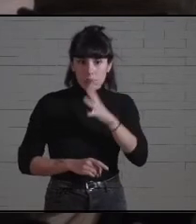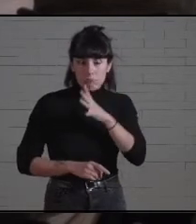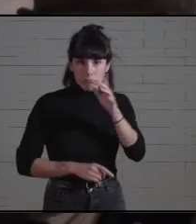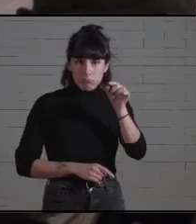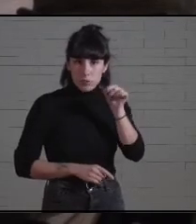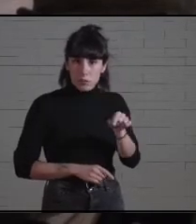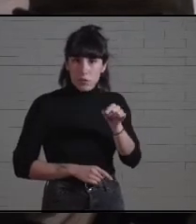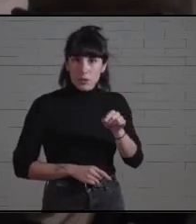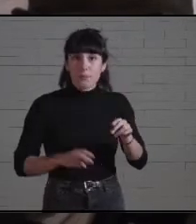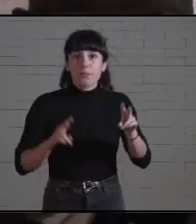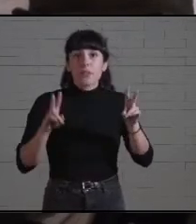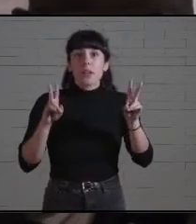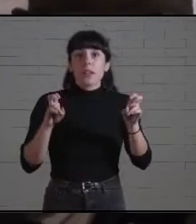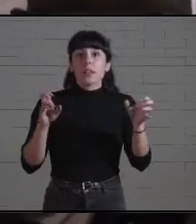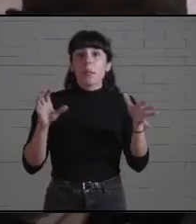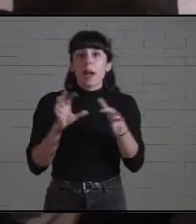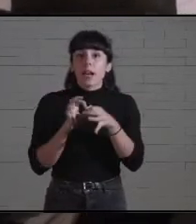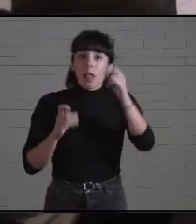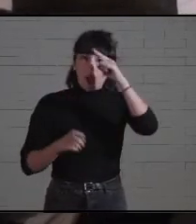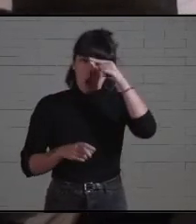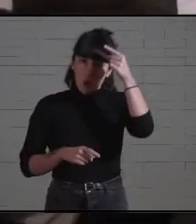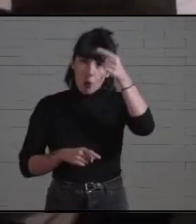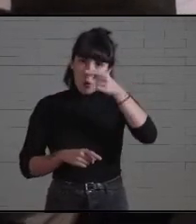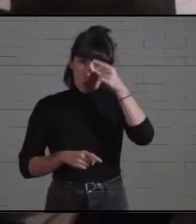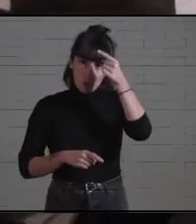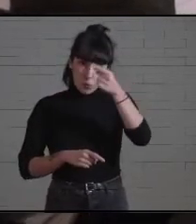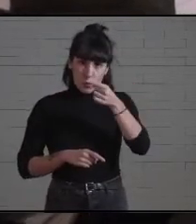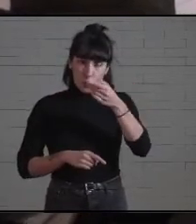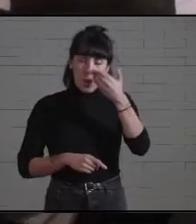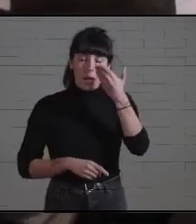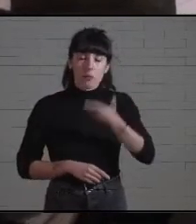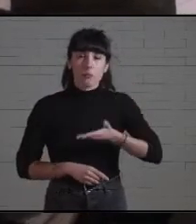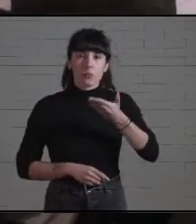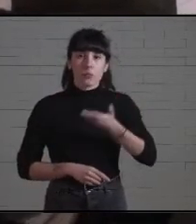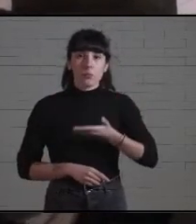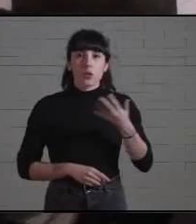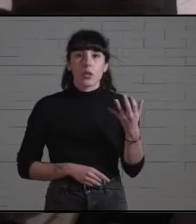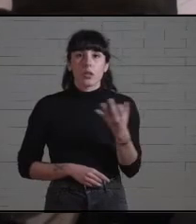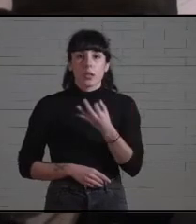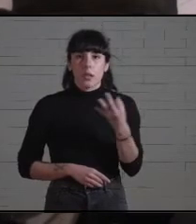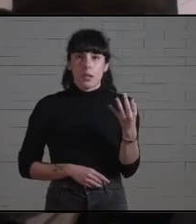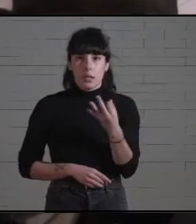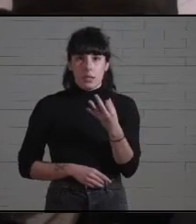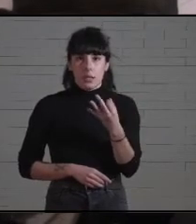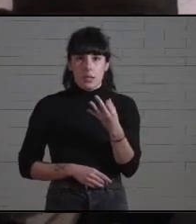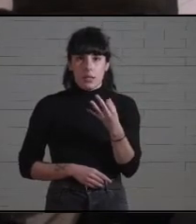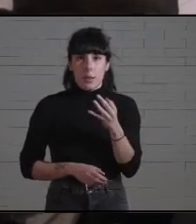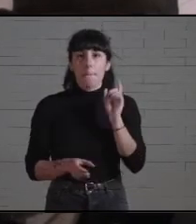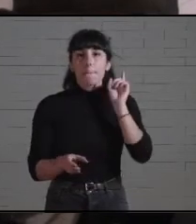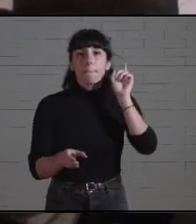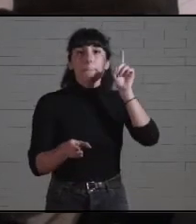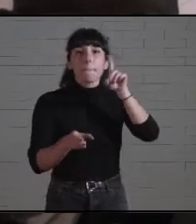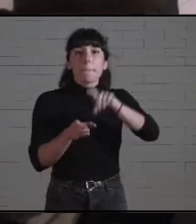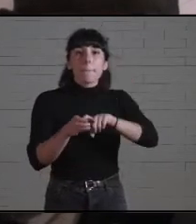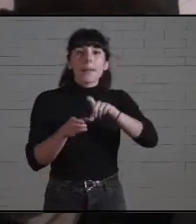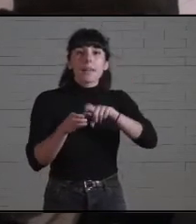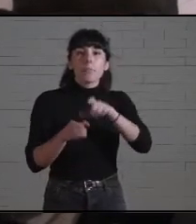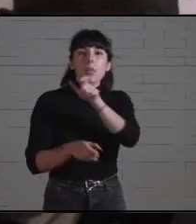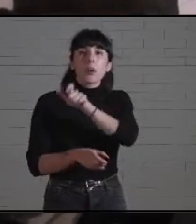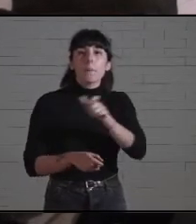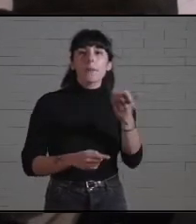En cuanto a las dinámicas culturales, es muy importante que participen los representantes de los y las